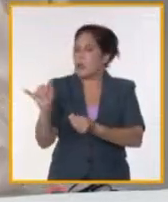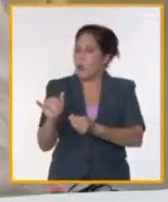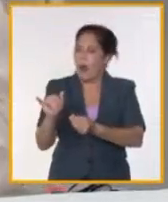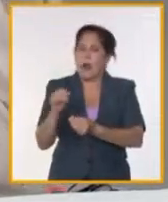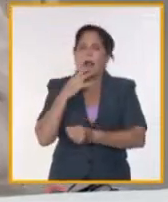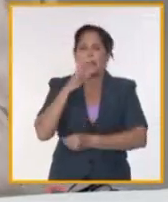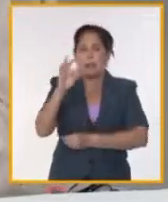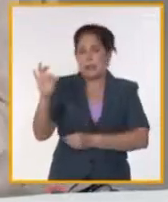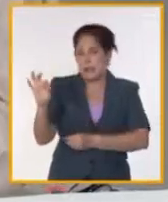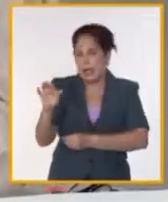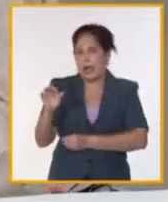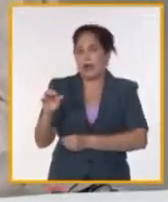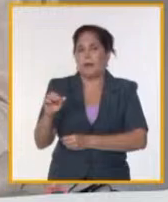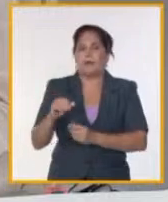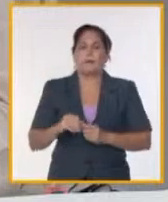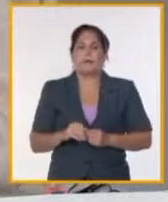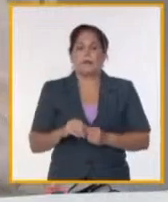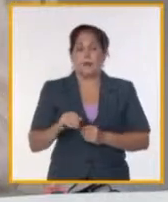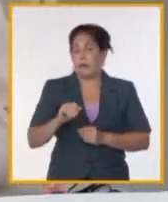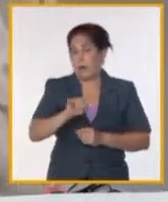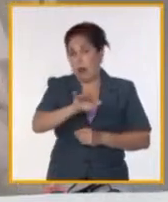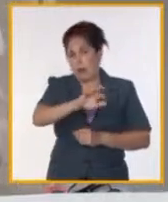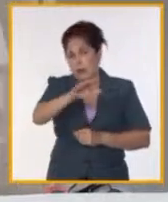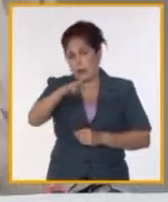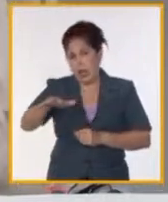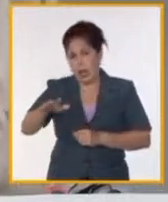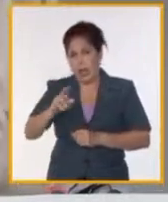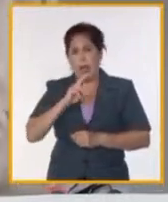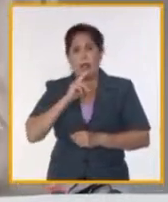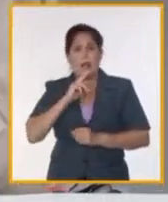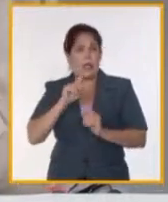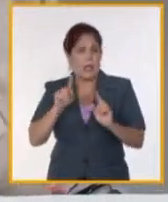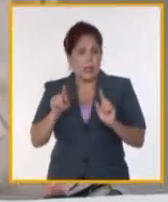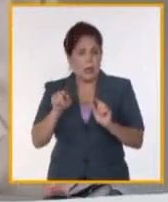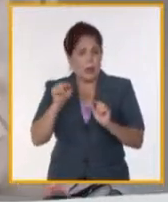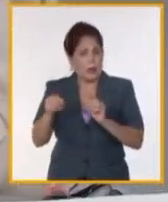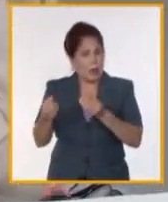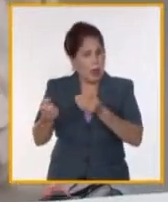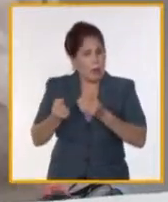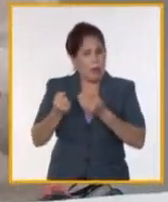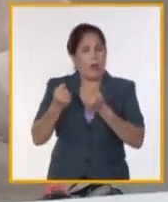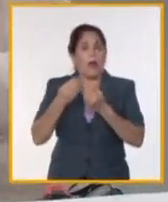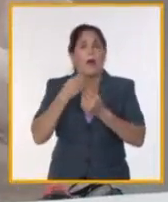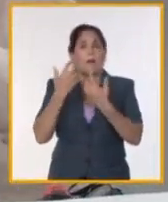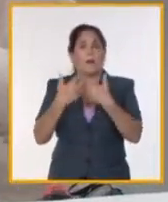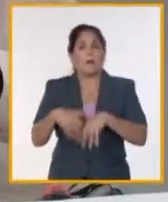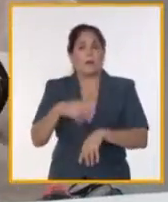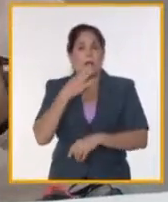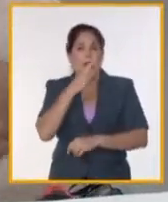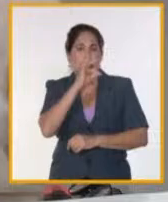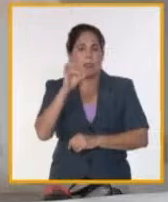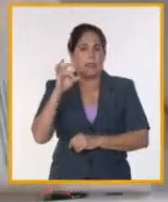este caso líquido. Nosotros explotamos también el agua de mar y a partir de ella producimos sal.